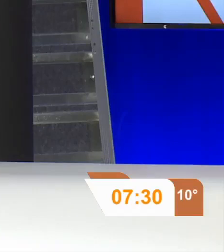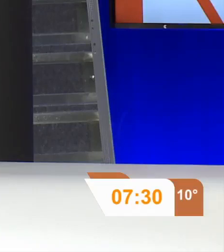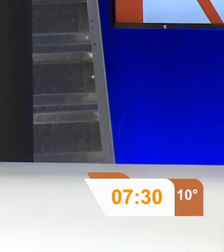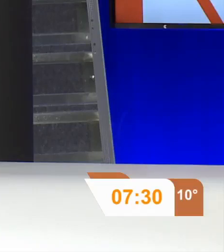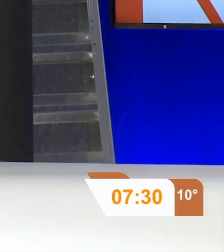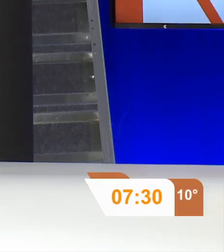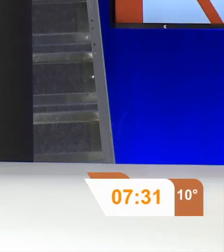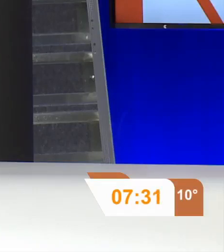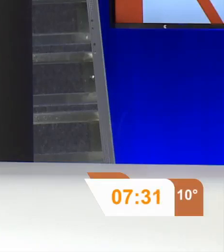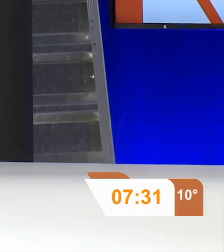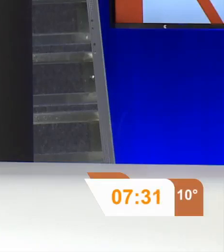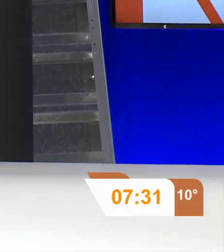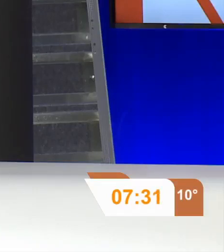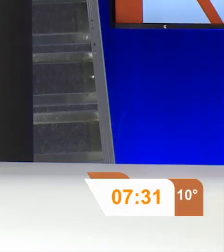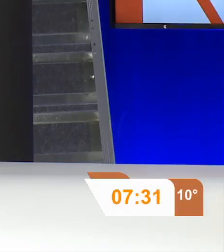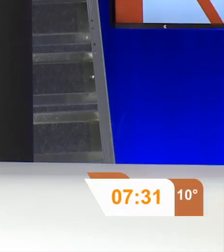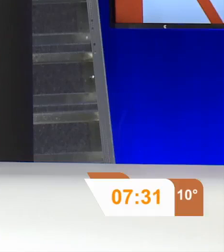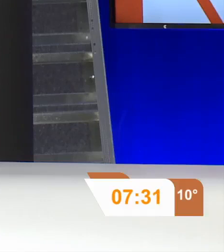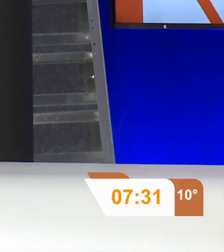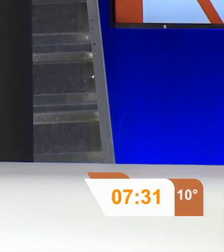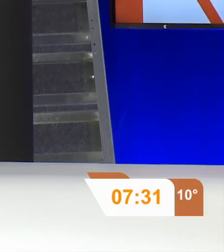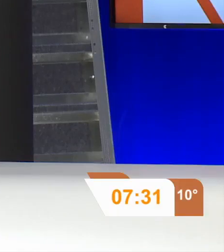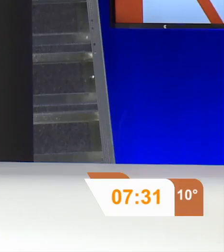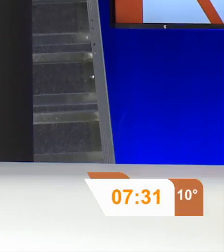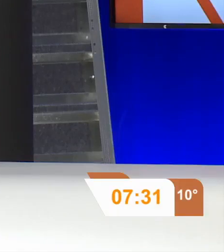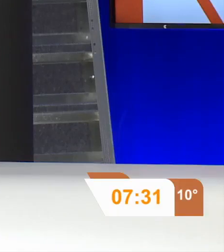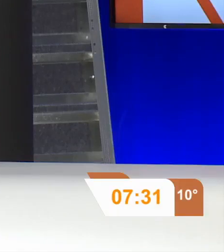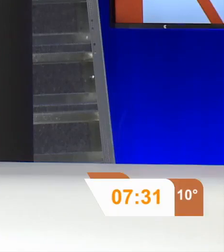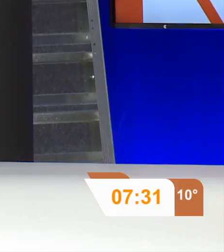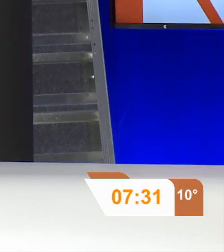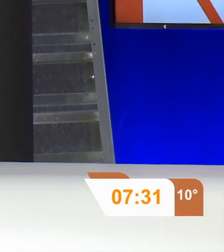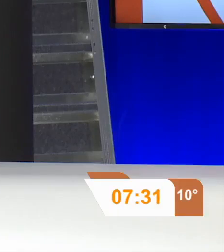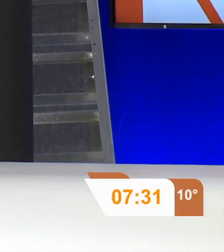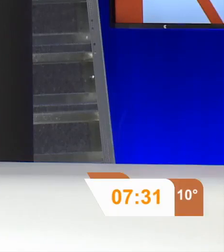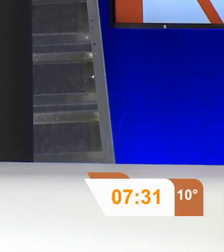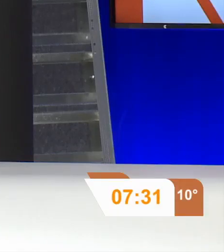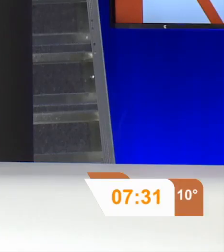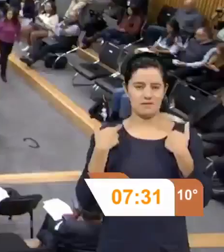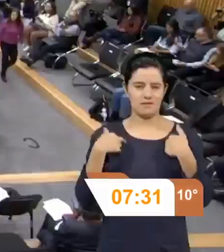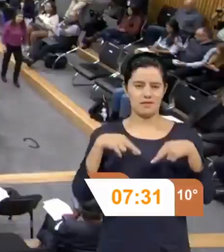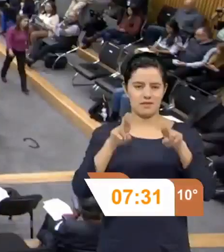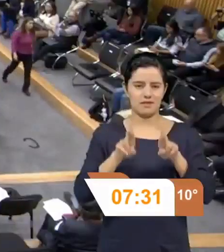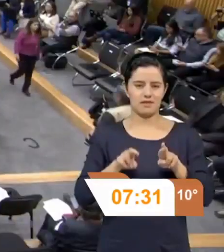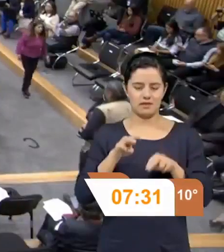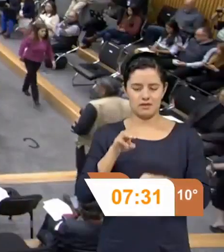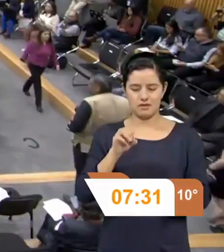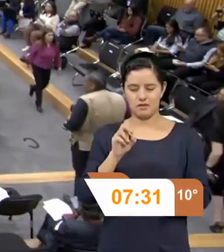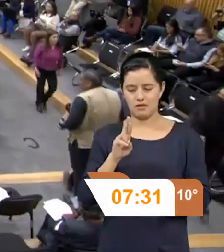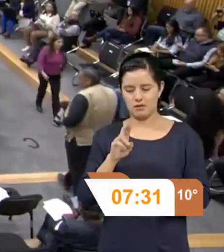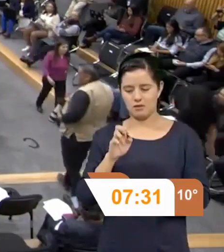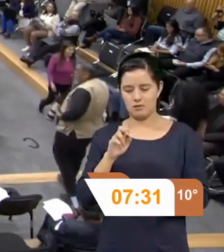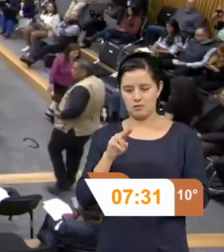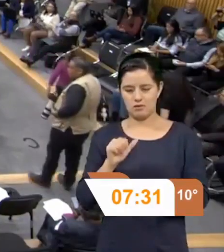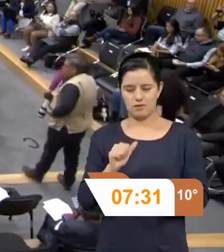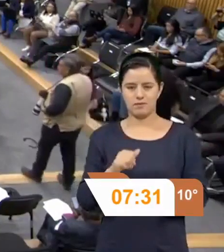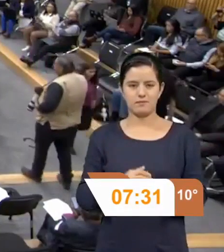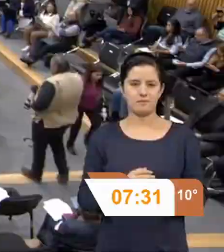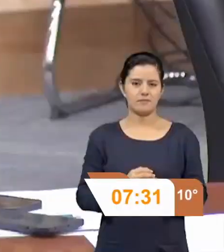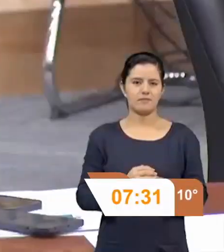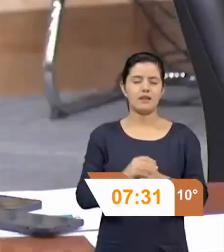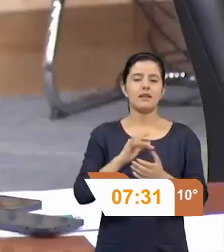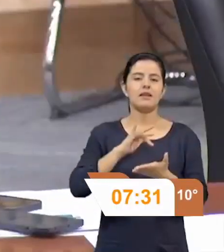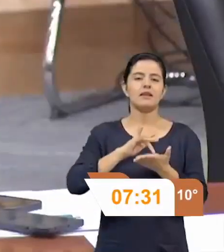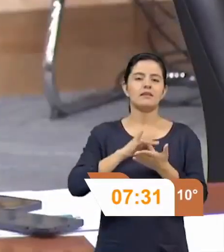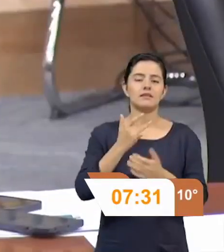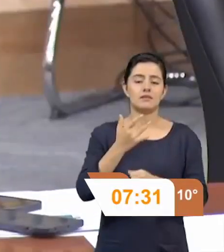primer debate presidencial que se llevará a cabo el próximo 7 de abril el Instituto Nacional electoral INE abre